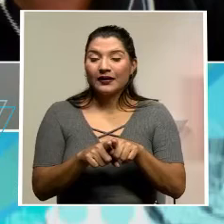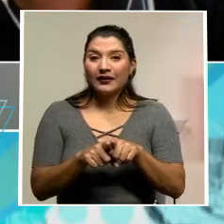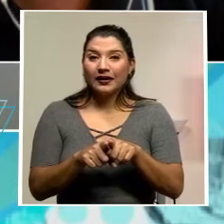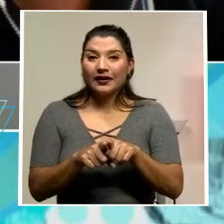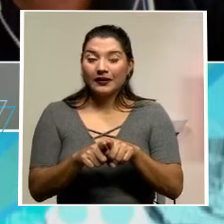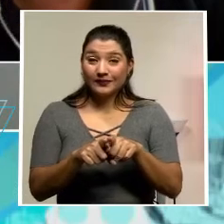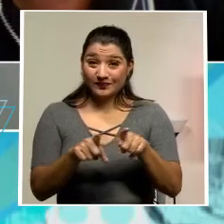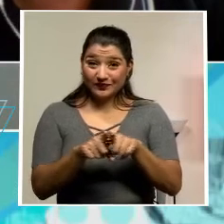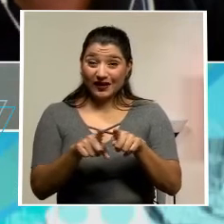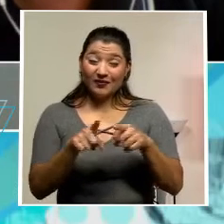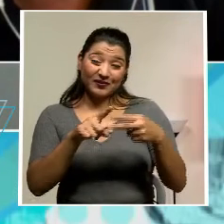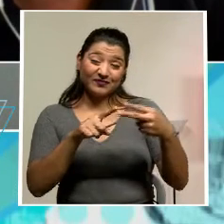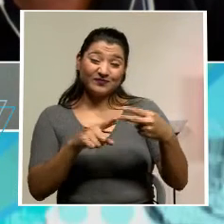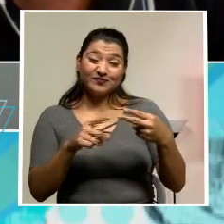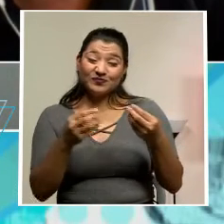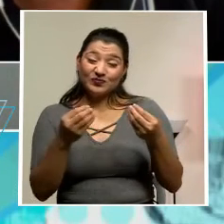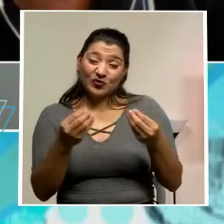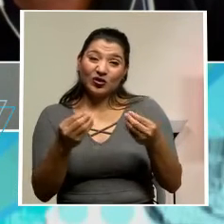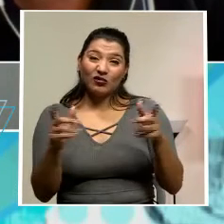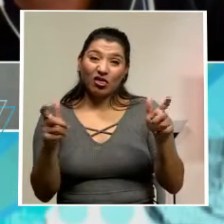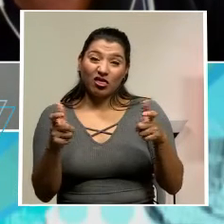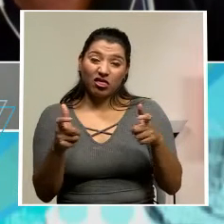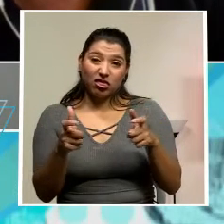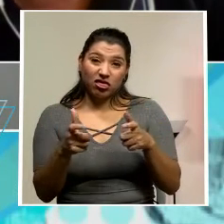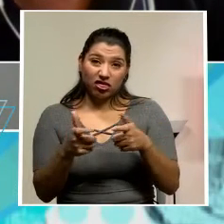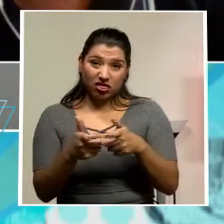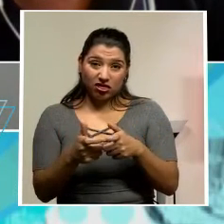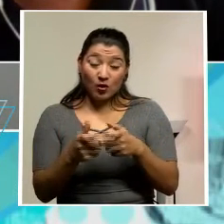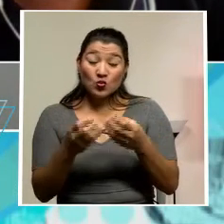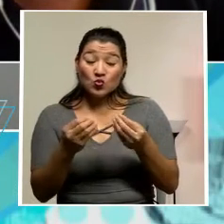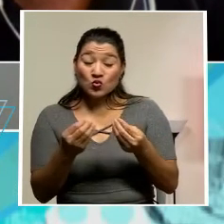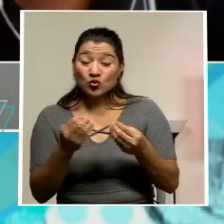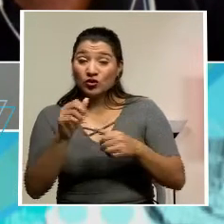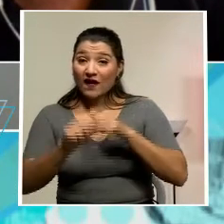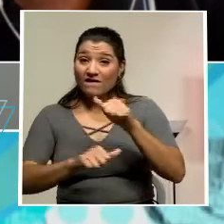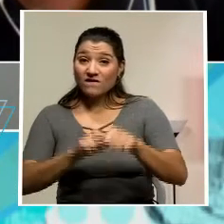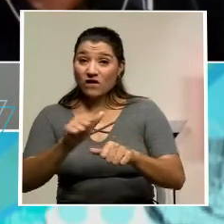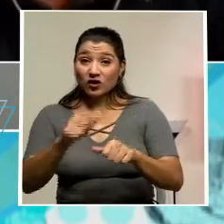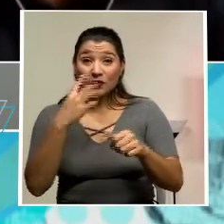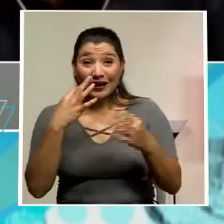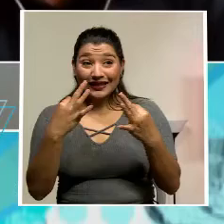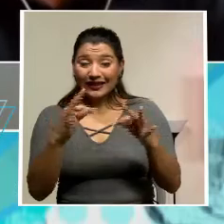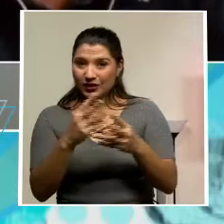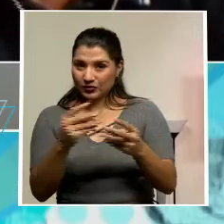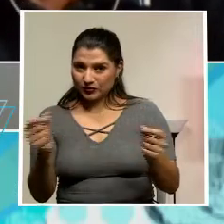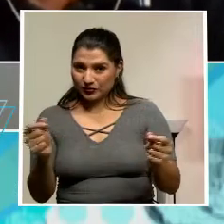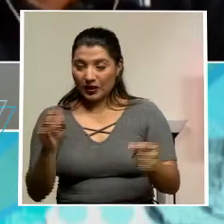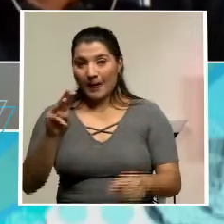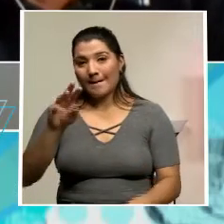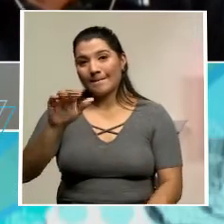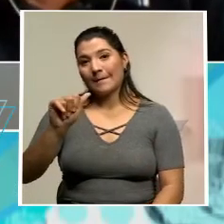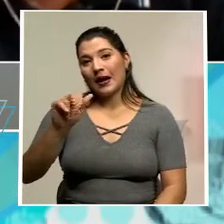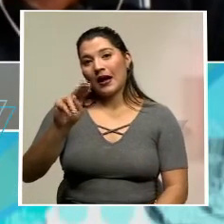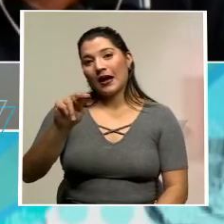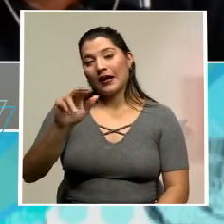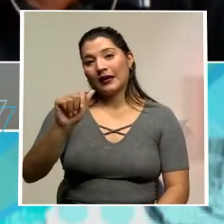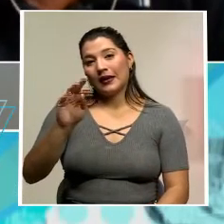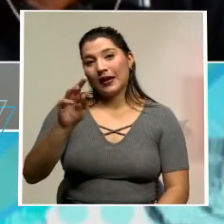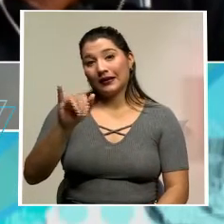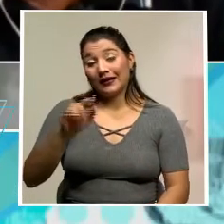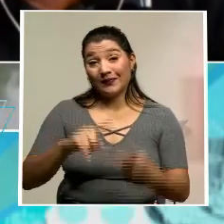fuertes crisis para sostener la cantidad de ejemplares, que son el manatí y el tiburón de agua